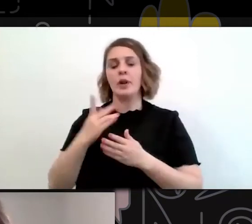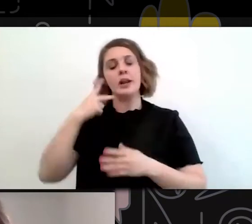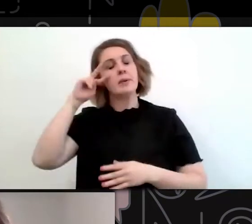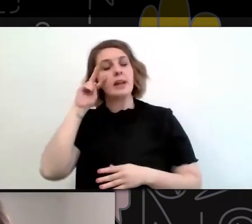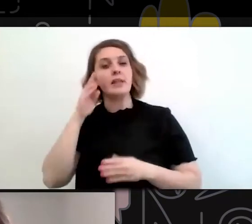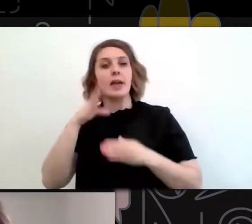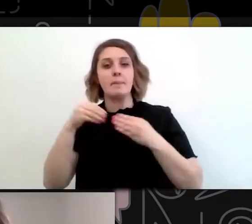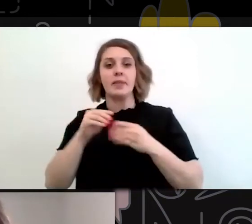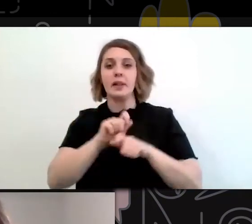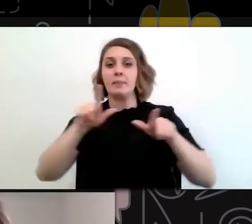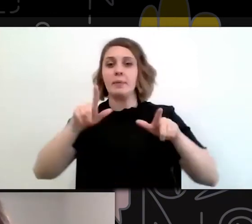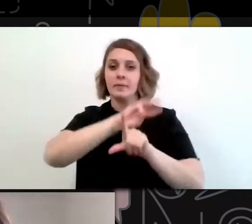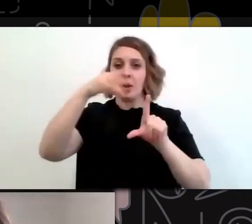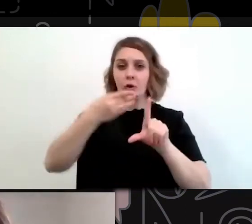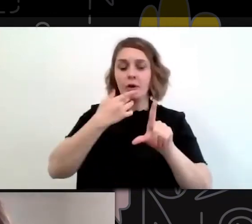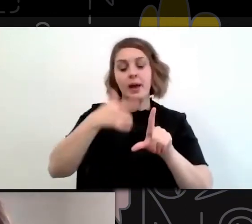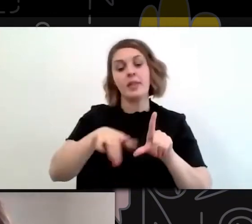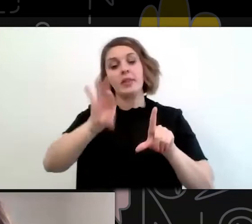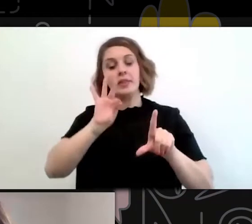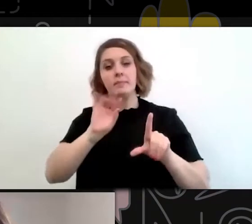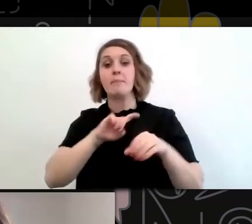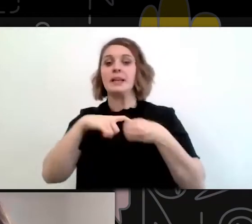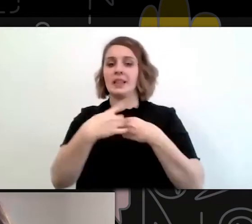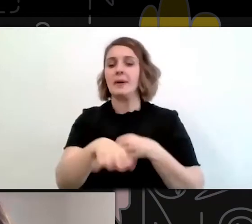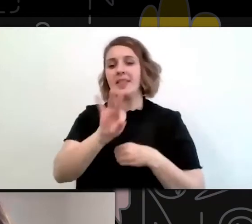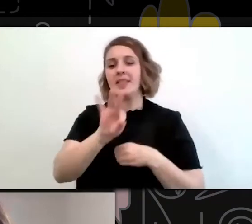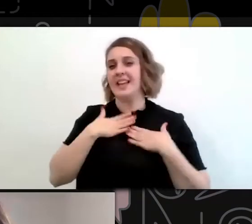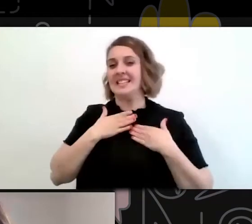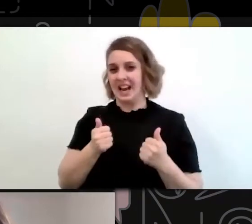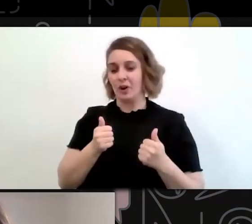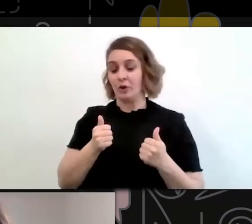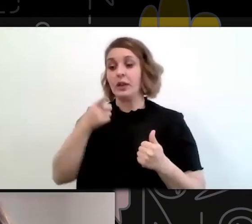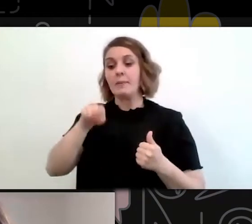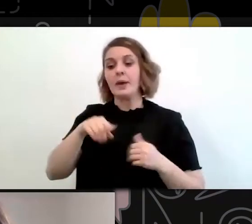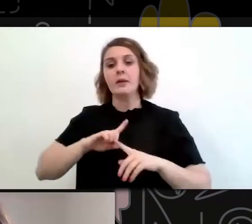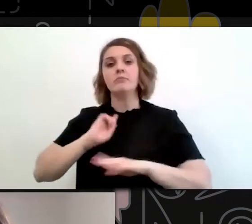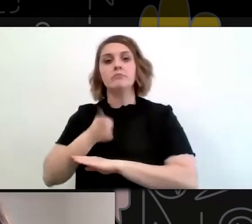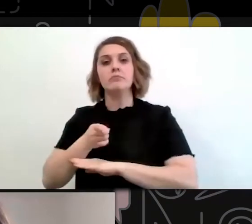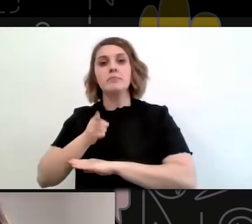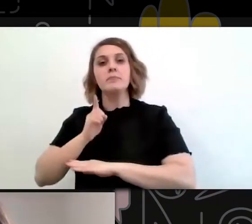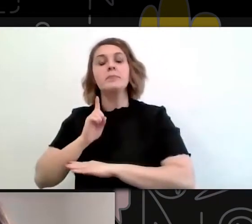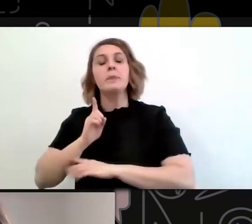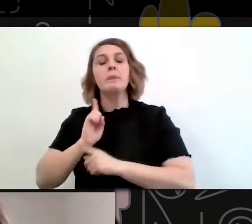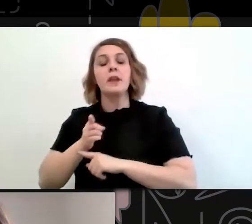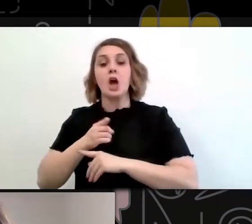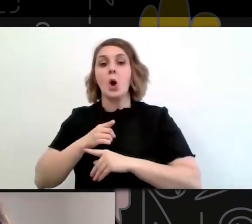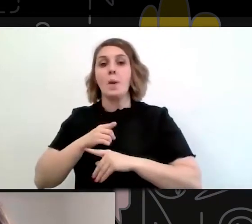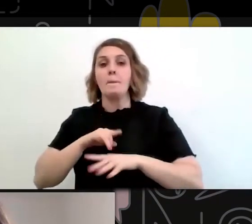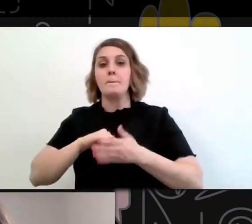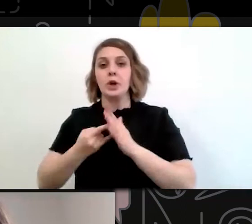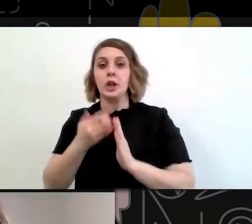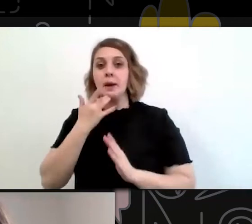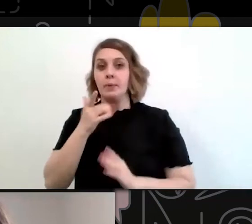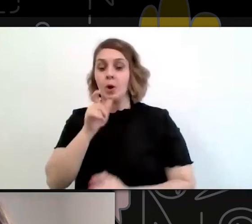plataformas web Participa y Decide en Salud, dirige proyectos que buscan que las personas con multimorbilidad, es decir, aquellas